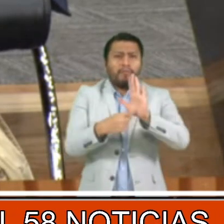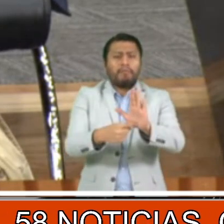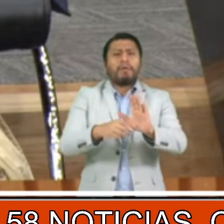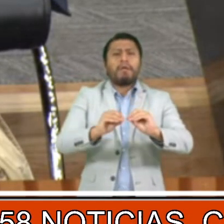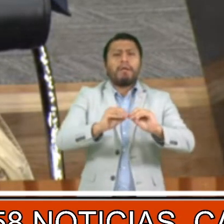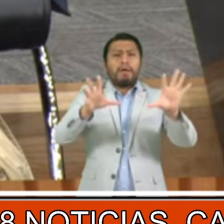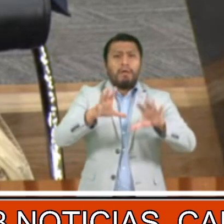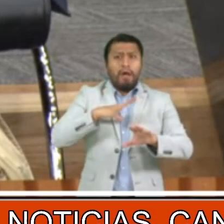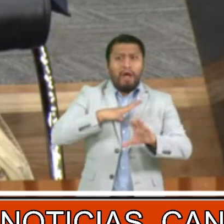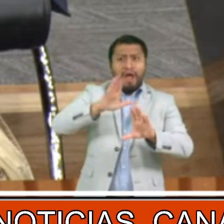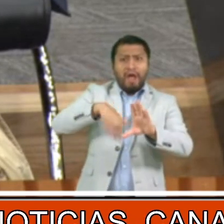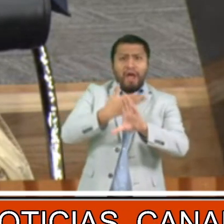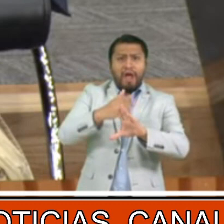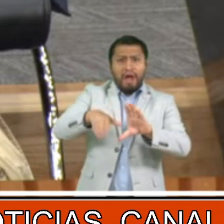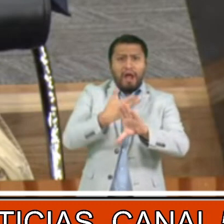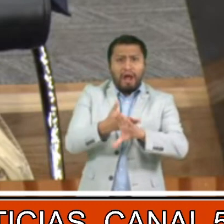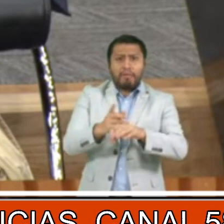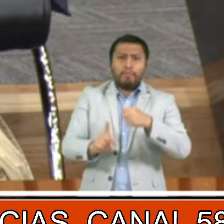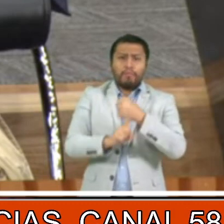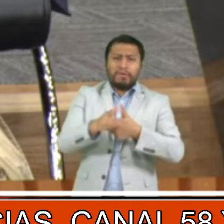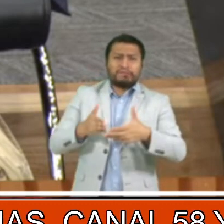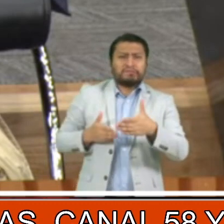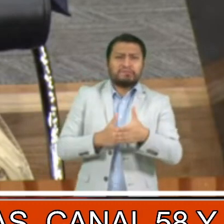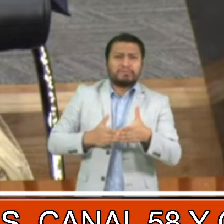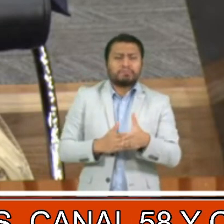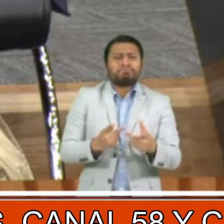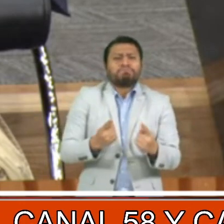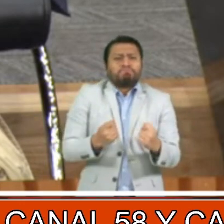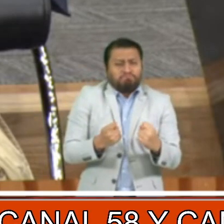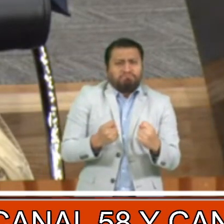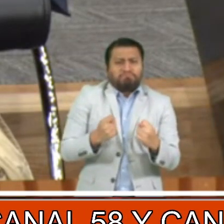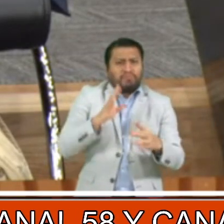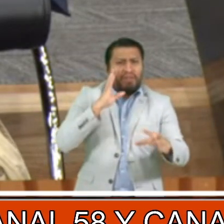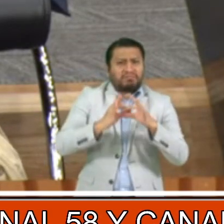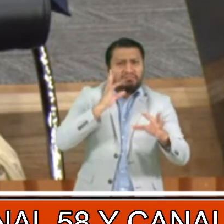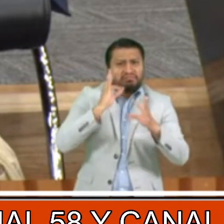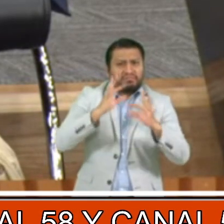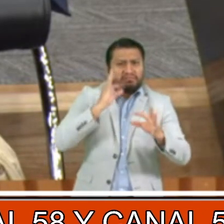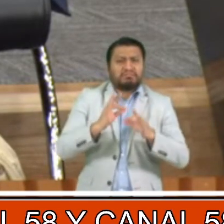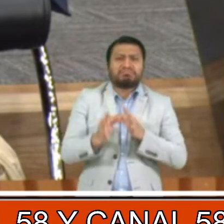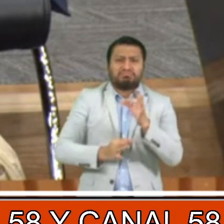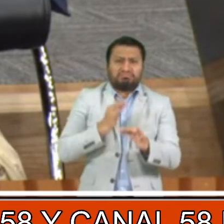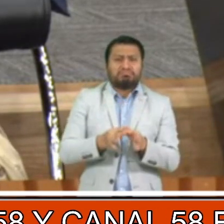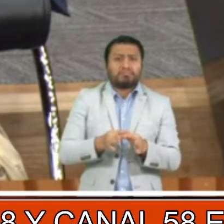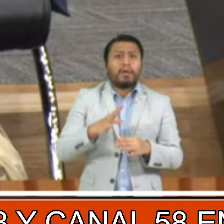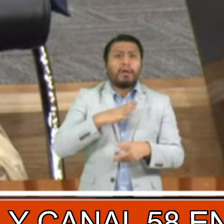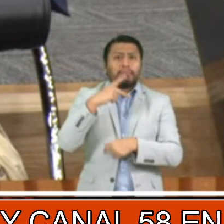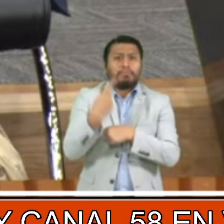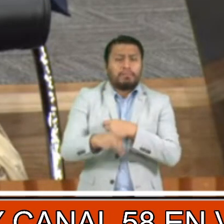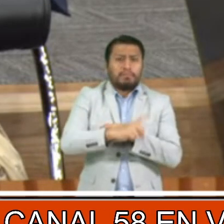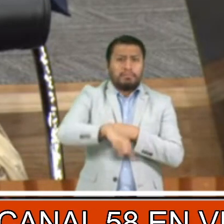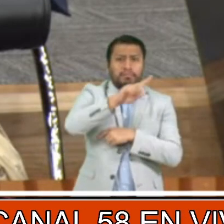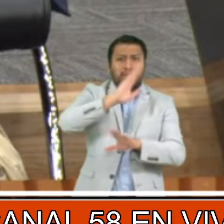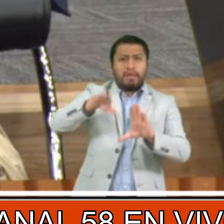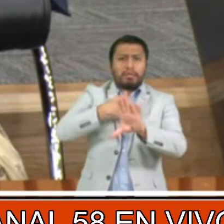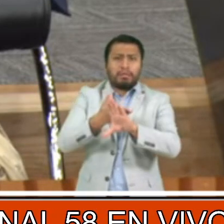y de obstáculos, cumple con su tarea. Hay riesgos que amenazan a nuestra democracia, amenazas que